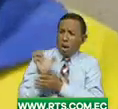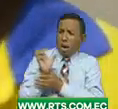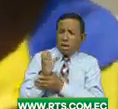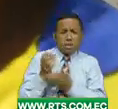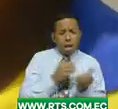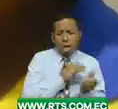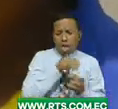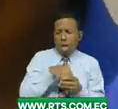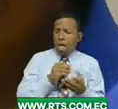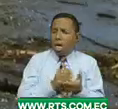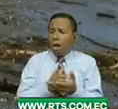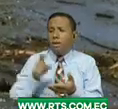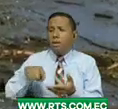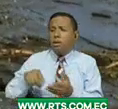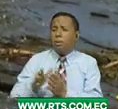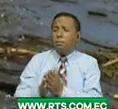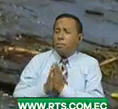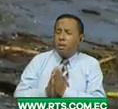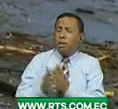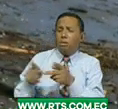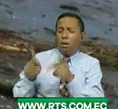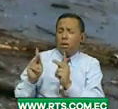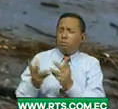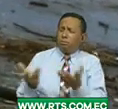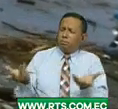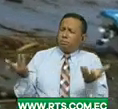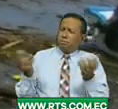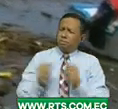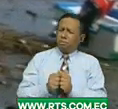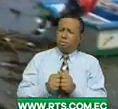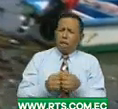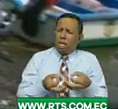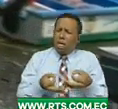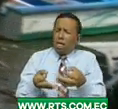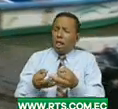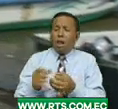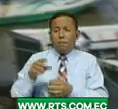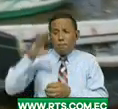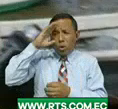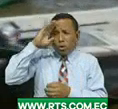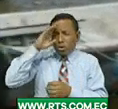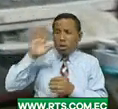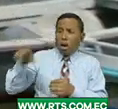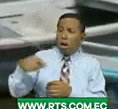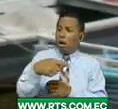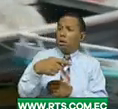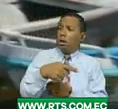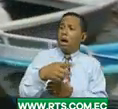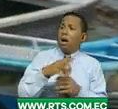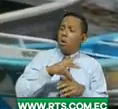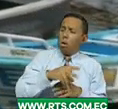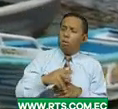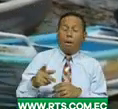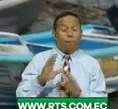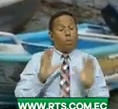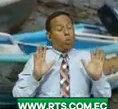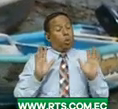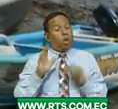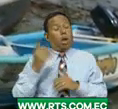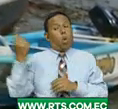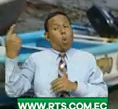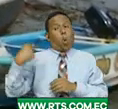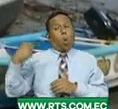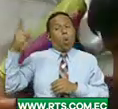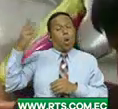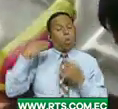enfermo se ha quedado ya es muerto. La patrulla una vez se le dice que están robando, pero dice que tiene que esperar que venga la autorización del